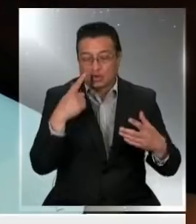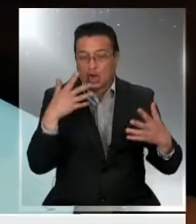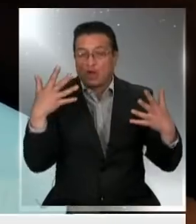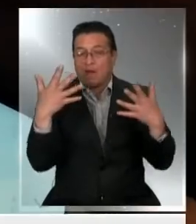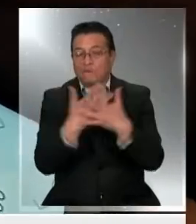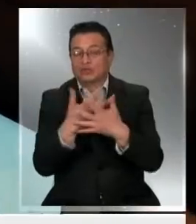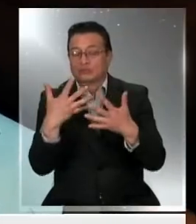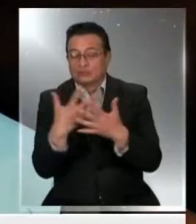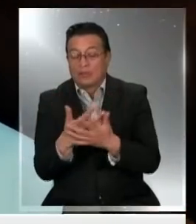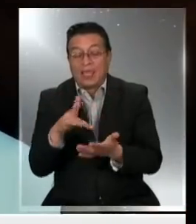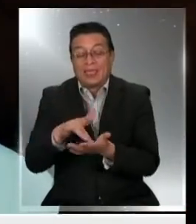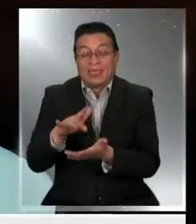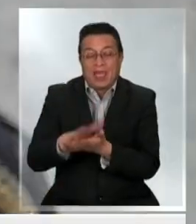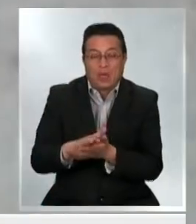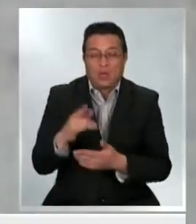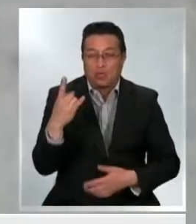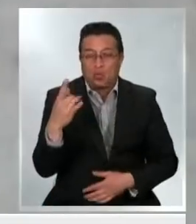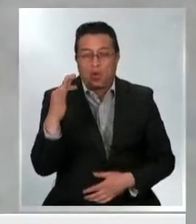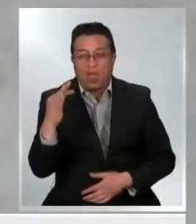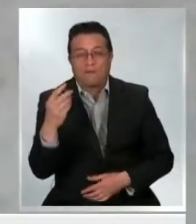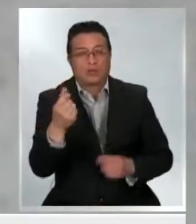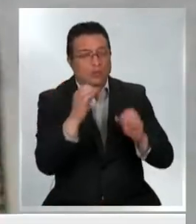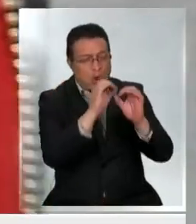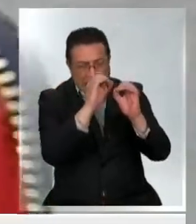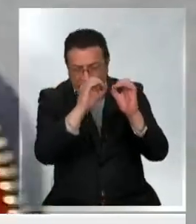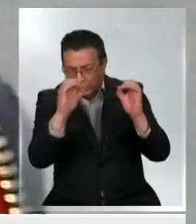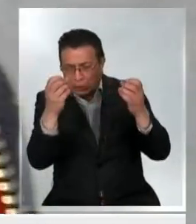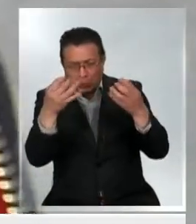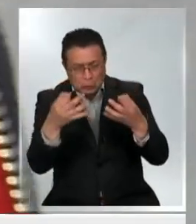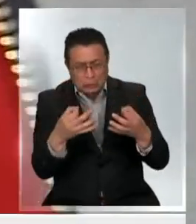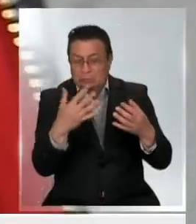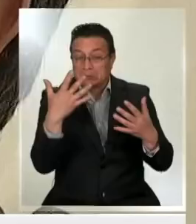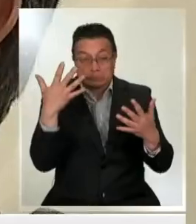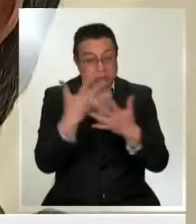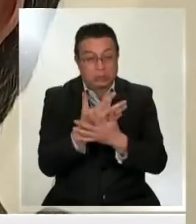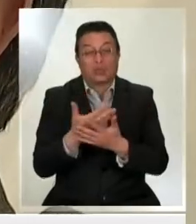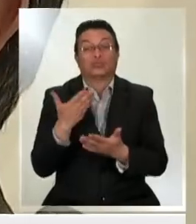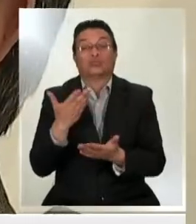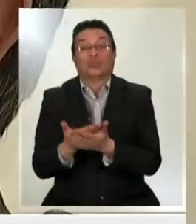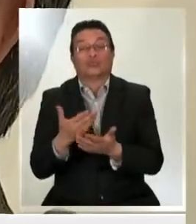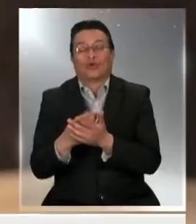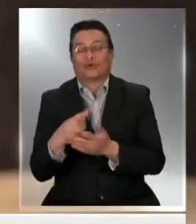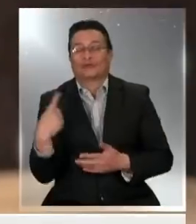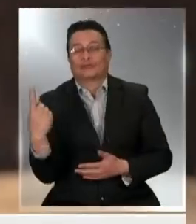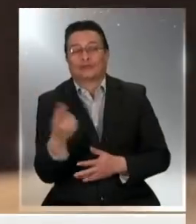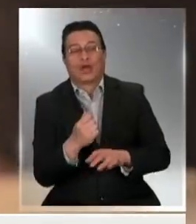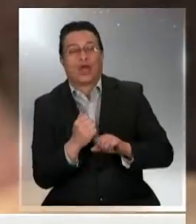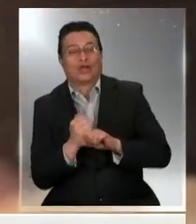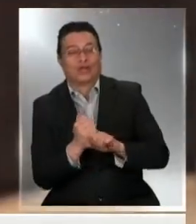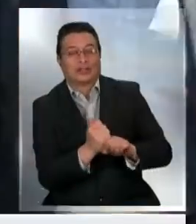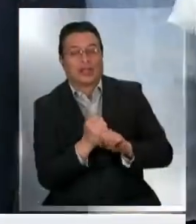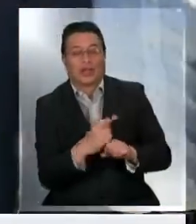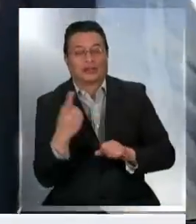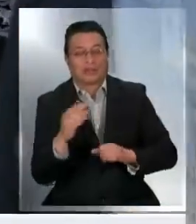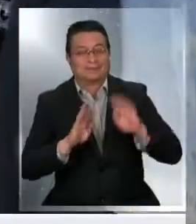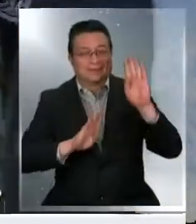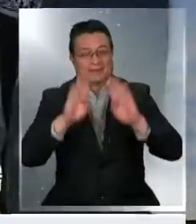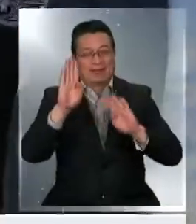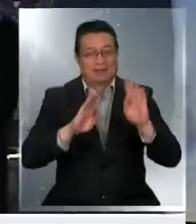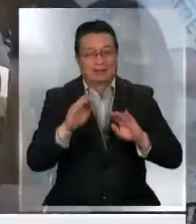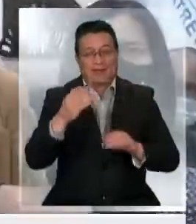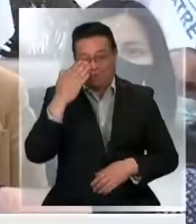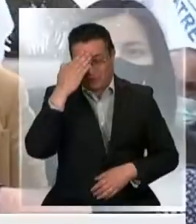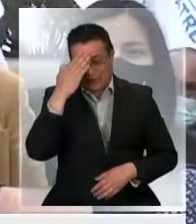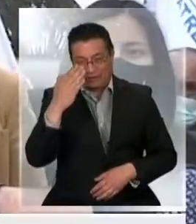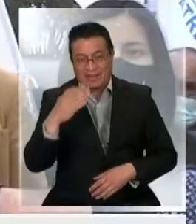la deuda, con la UF y con los ceros en algunos cálculos fueron aprovechadas por los adversarios presidenciales del líder Frente